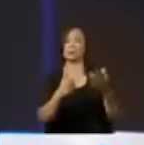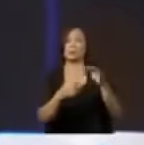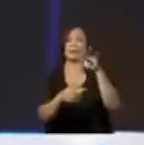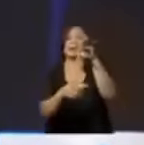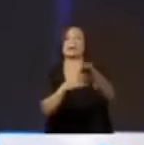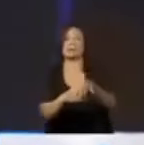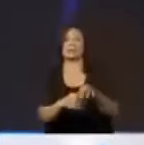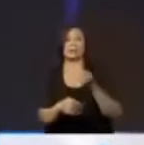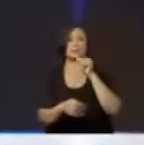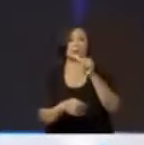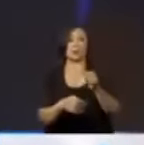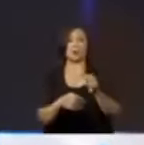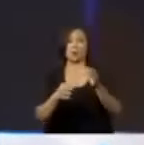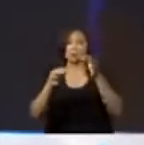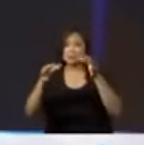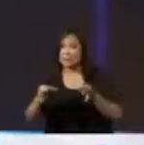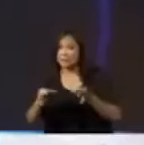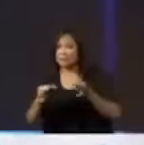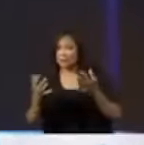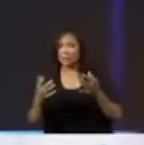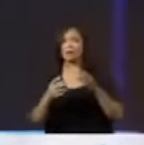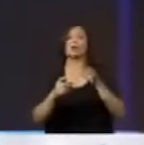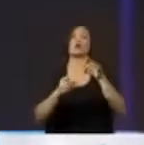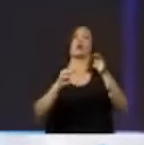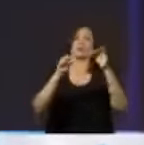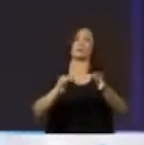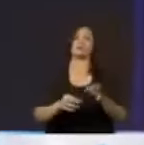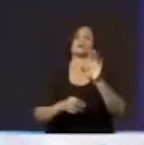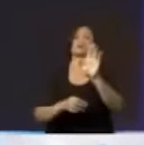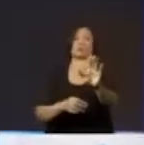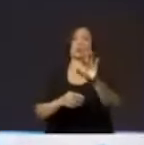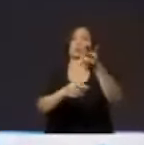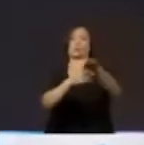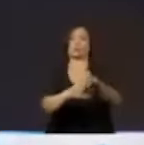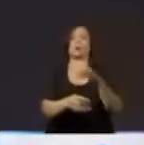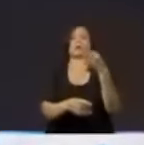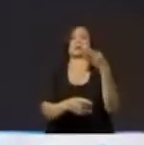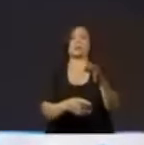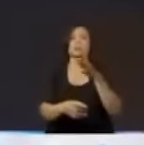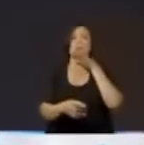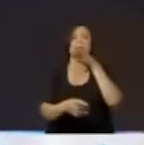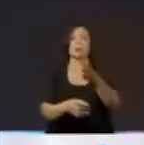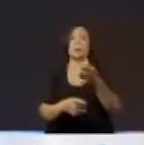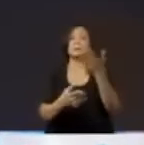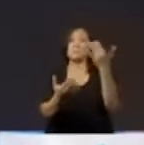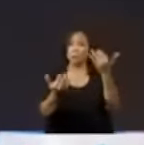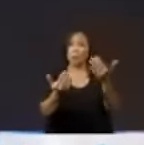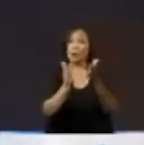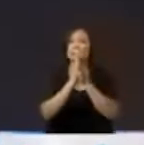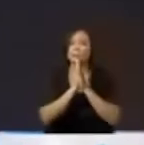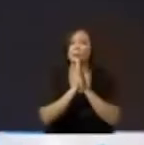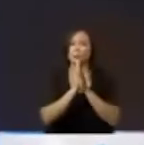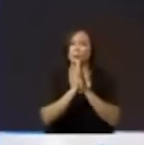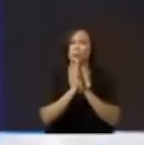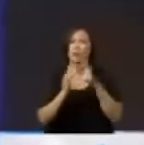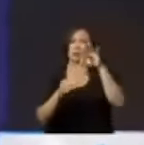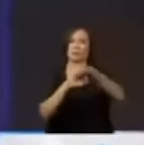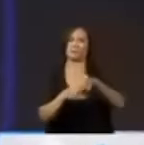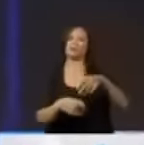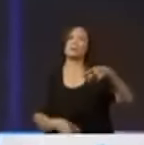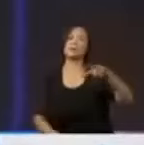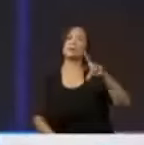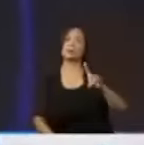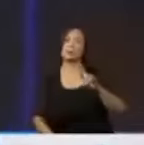las elecciones no están definidas. Las defines tú con tu voto el 19 de mayo. Por eso te pido que votes